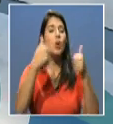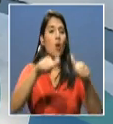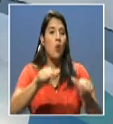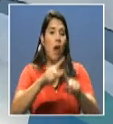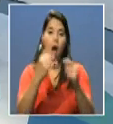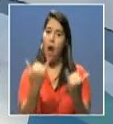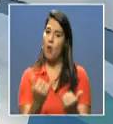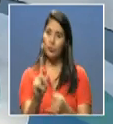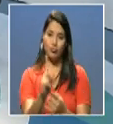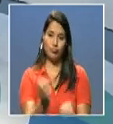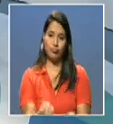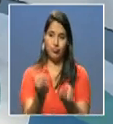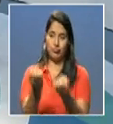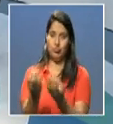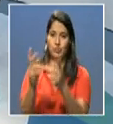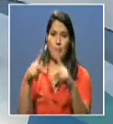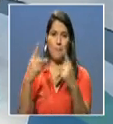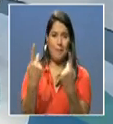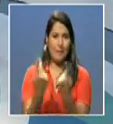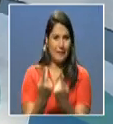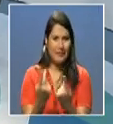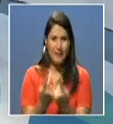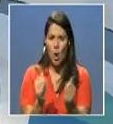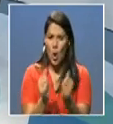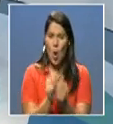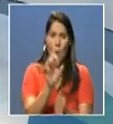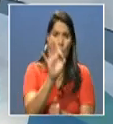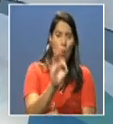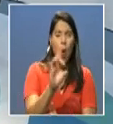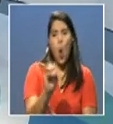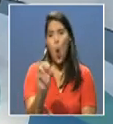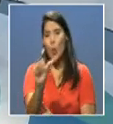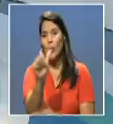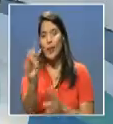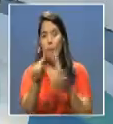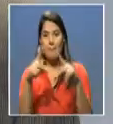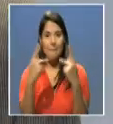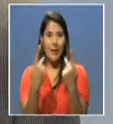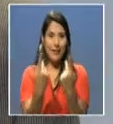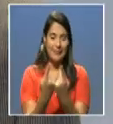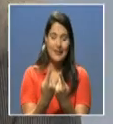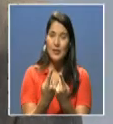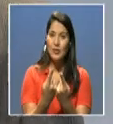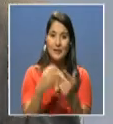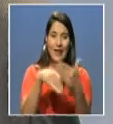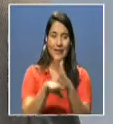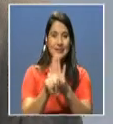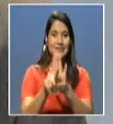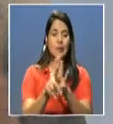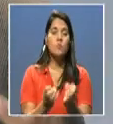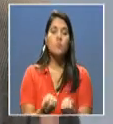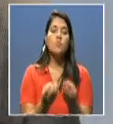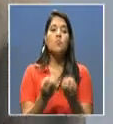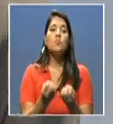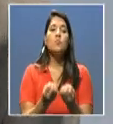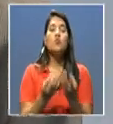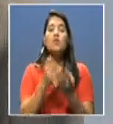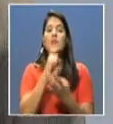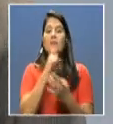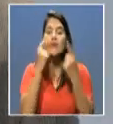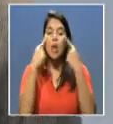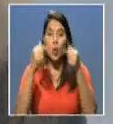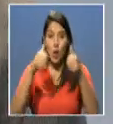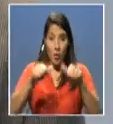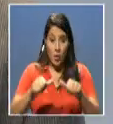a la actual, con 9 o con 10 partidos políticos ahí representados. Y entonces, por más que haya interés de